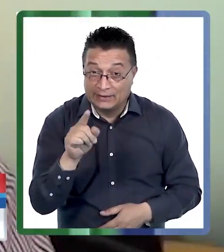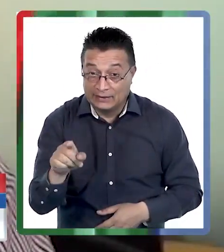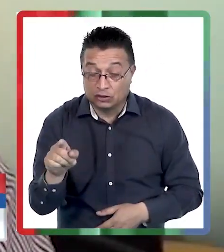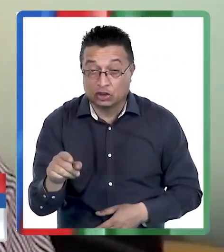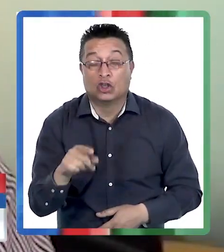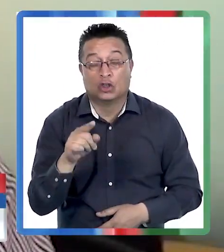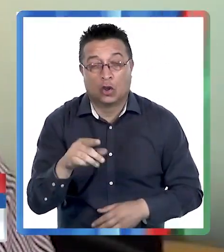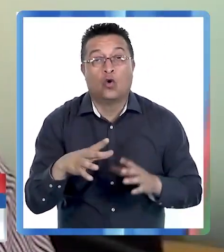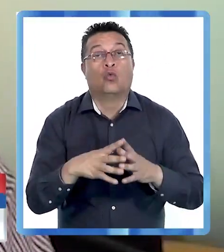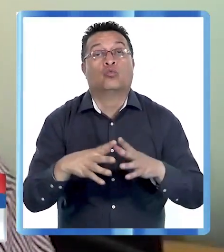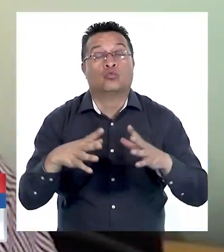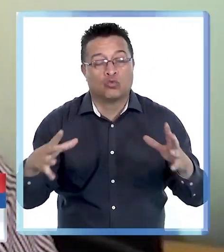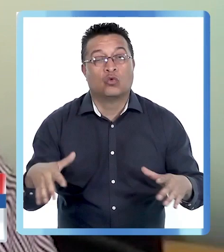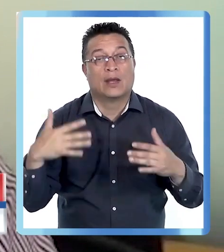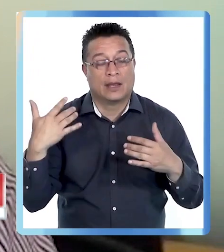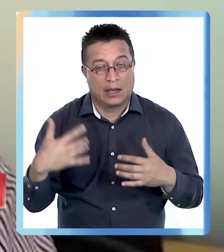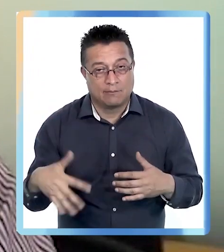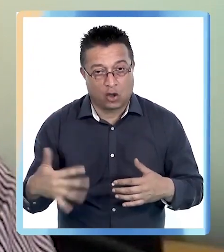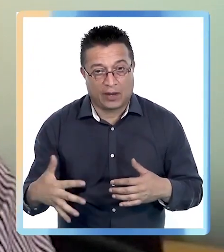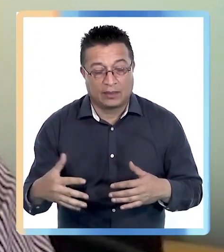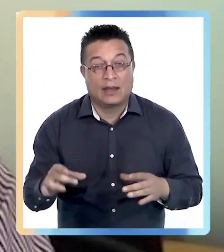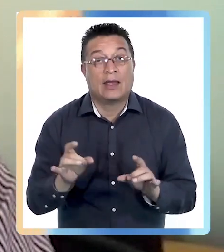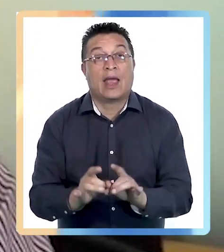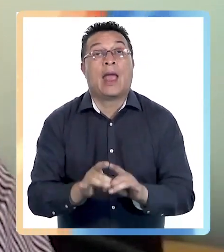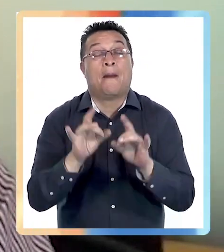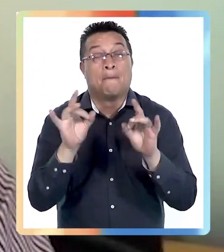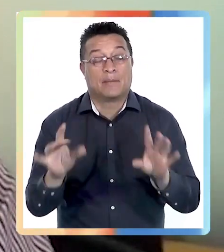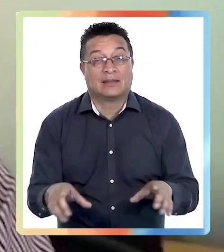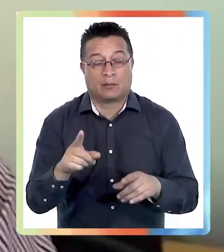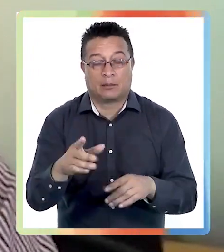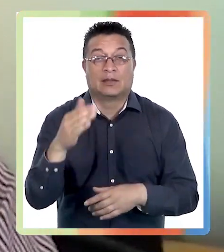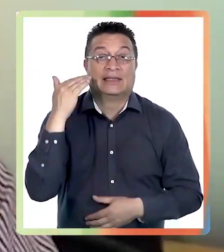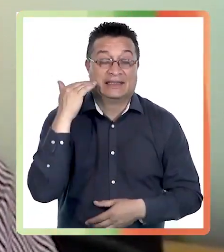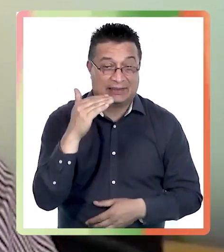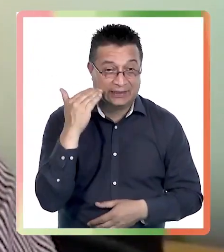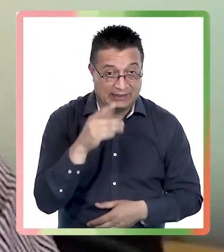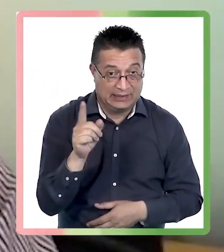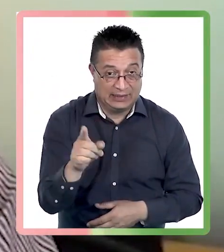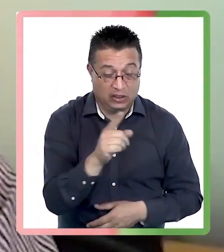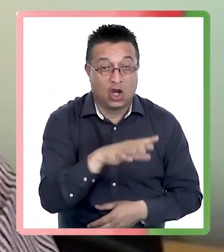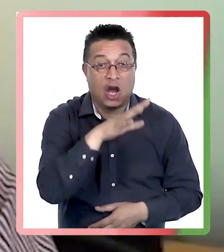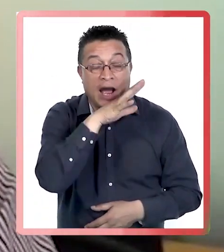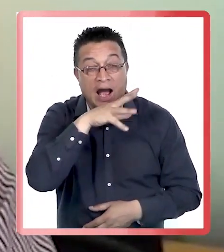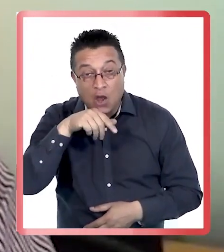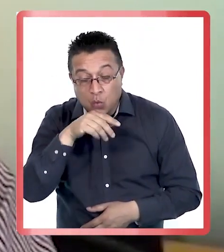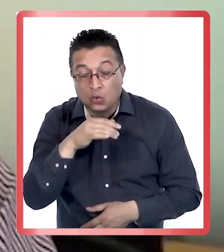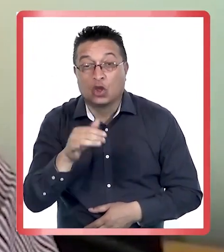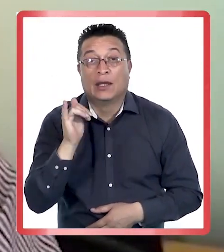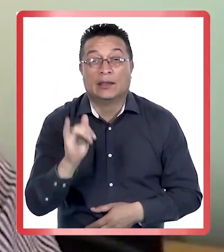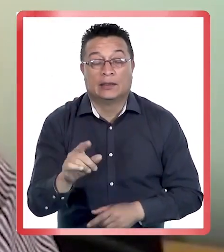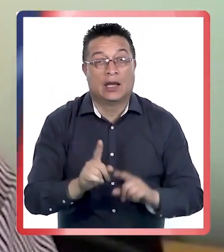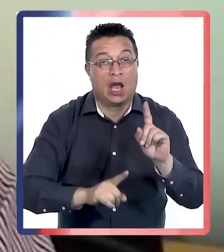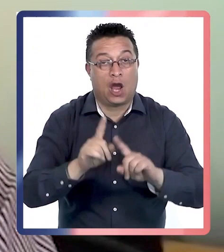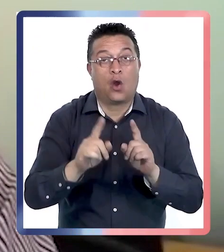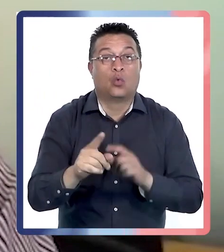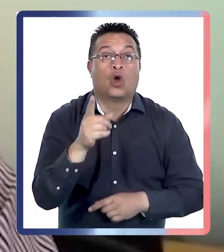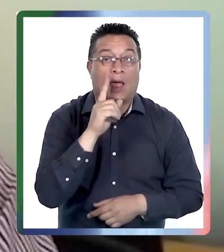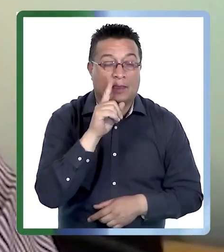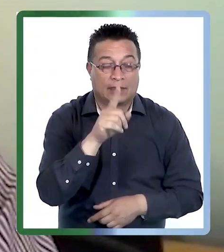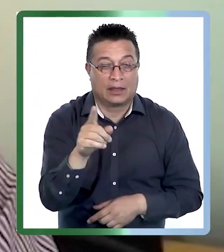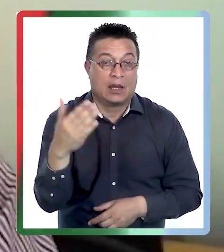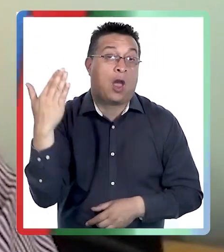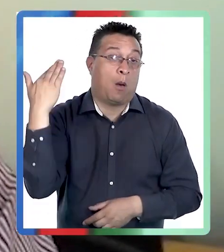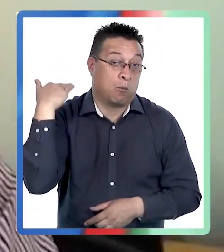Esto es muy importante, especialmente en los niños, en los adultos y en aquellos que